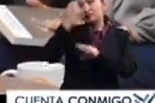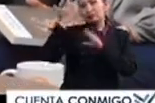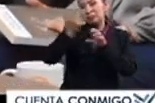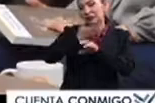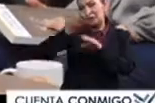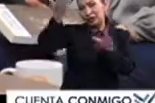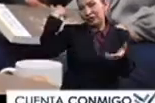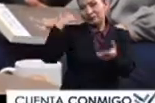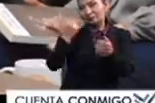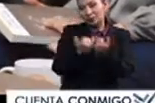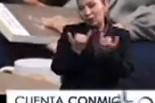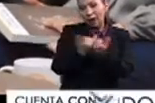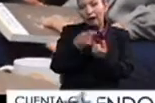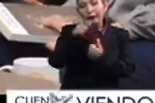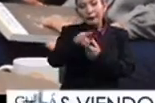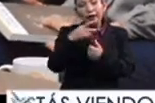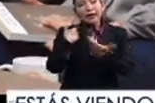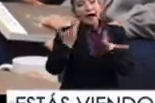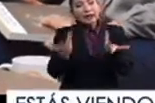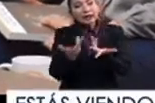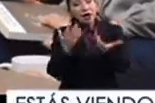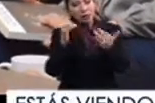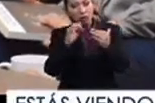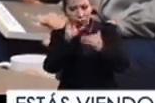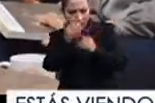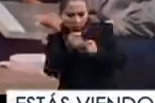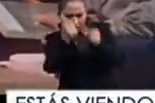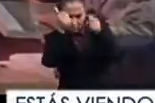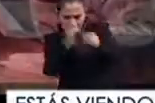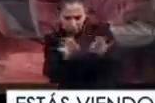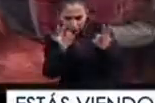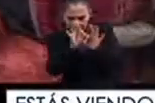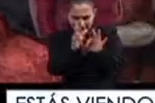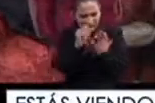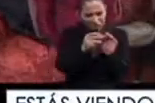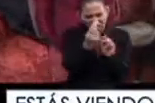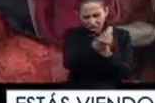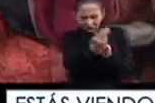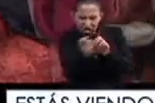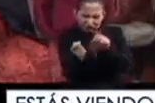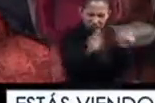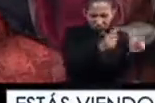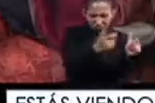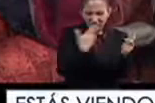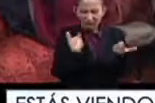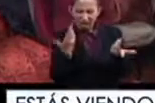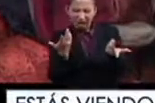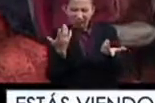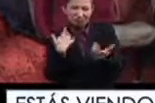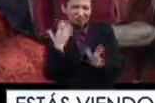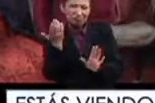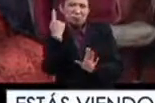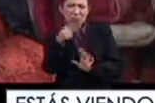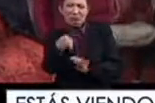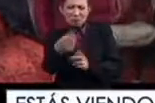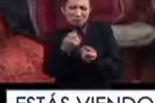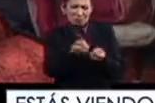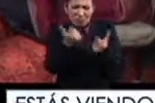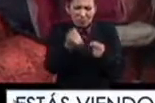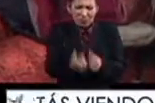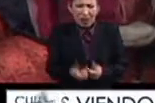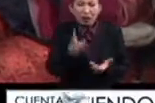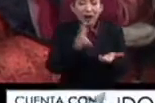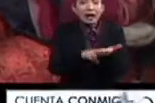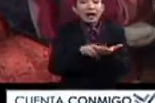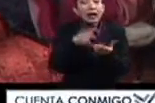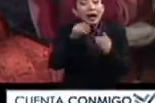que pasaba eso, la capacidad de jerarquizar qué es lo más importante, ¿no? Es decir, ¿qué vale la pena? Es decir,